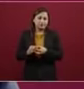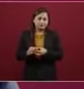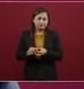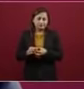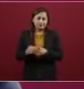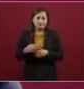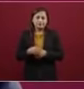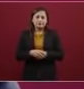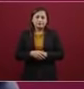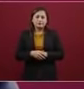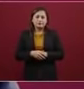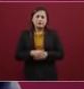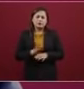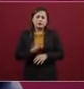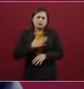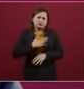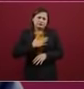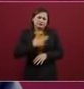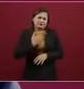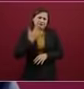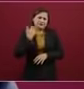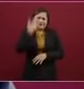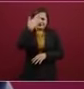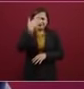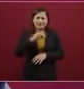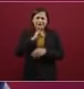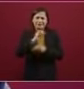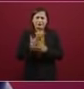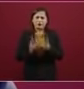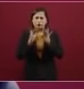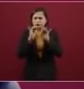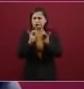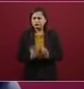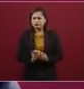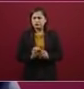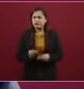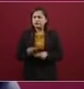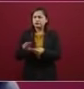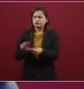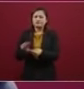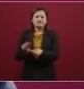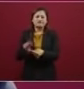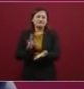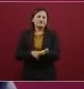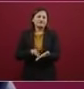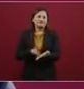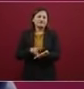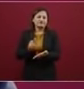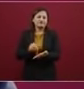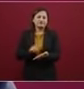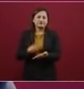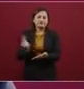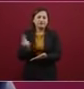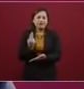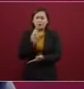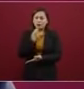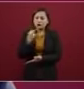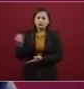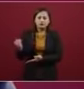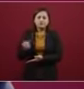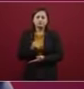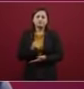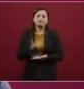lo supiéramos hacer, no era un documento válido para poder establecerlo ante las autoridades